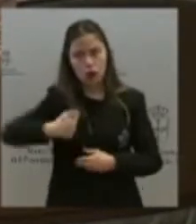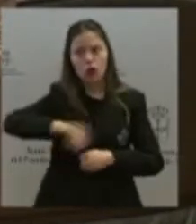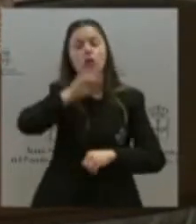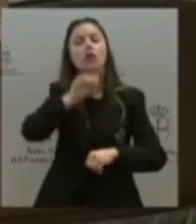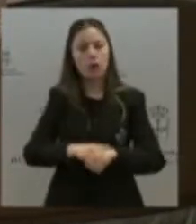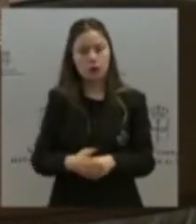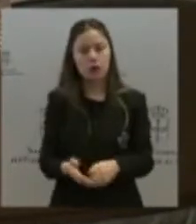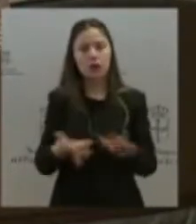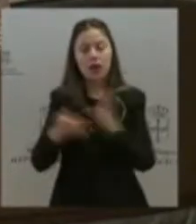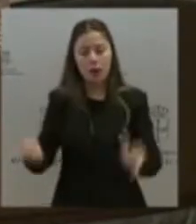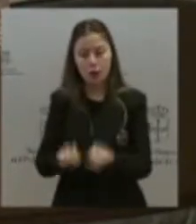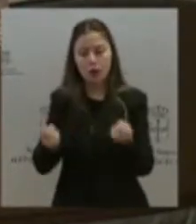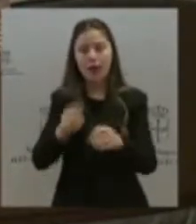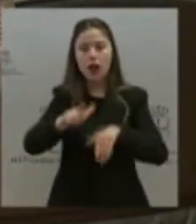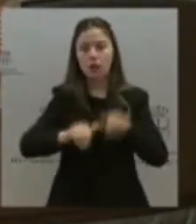próximas semanas, previo